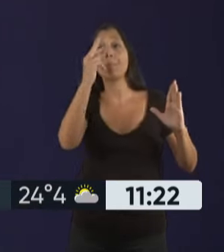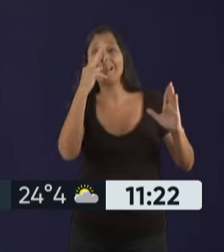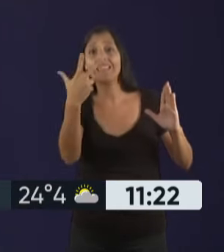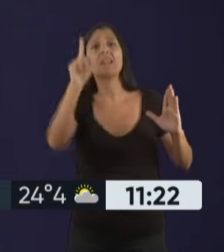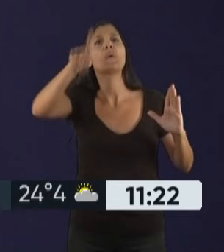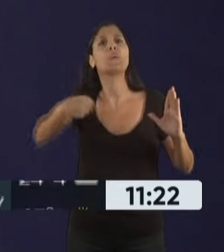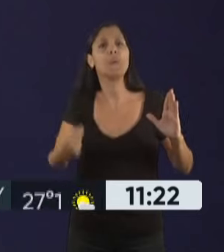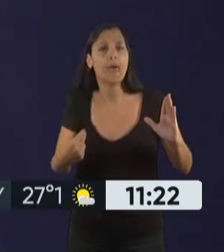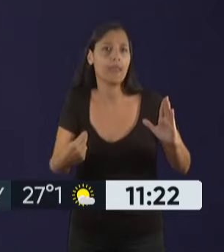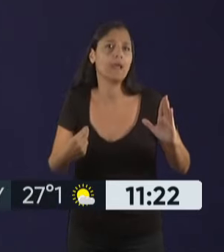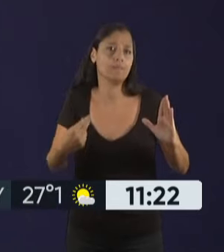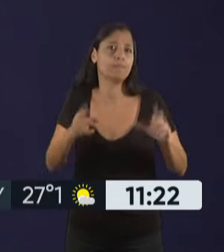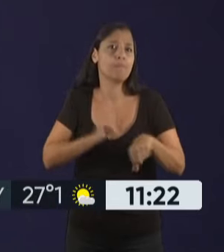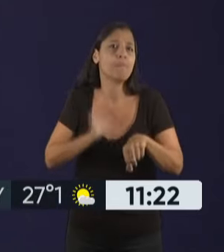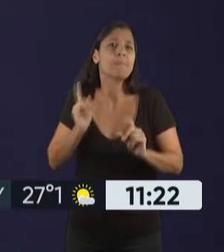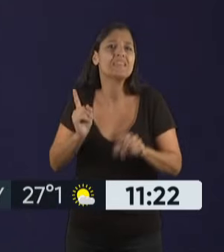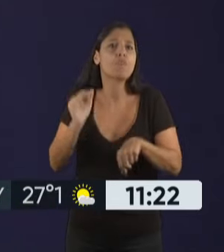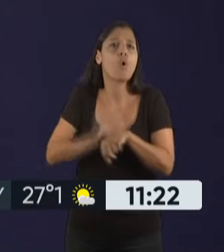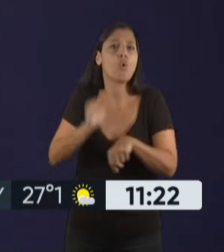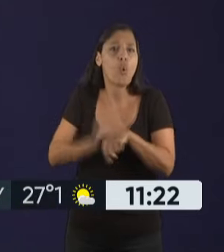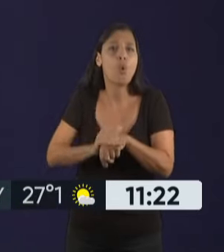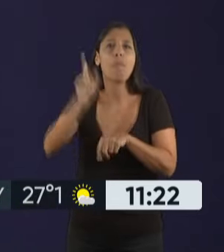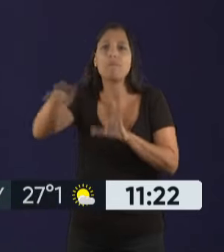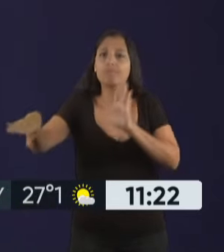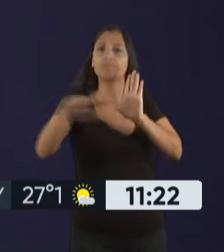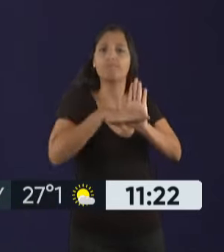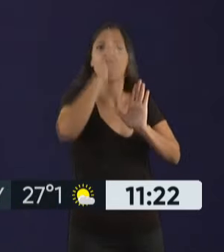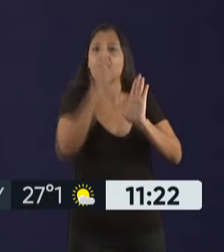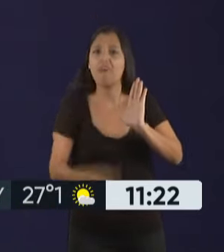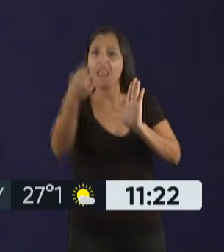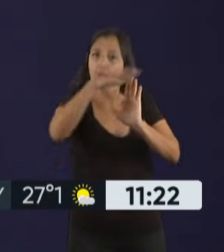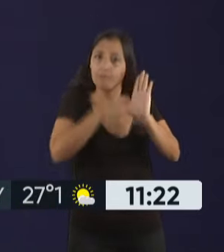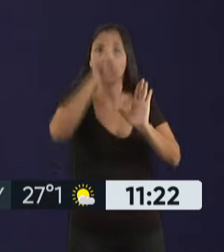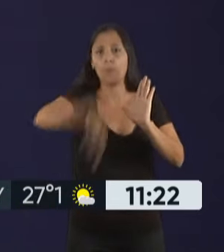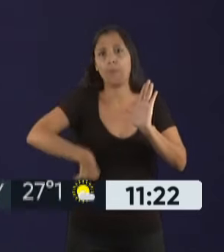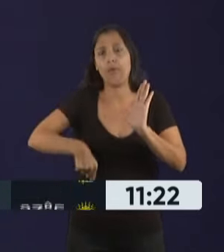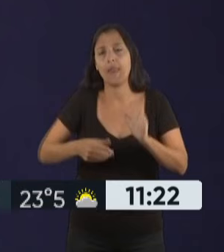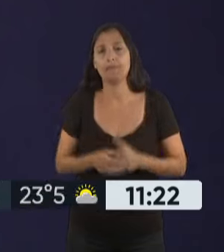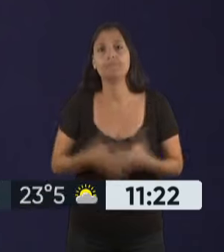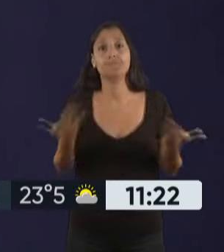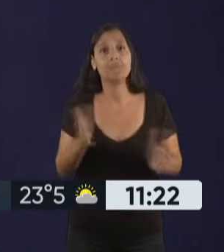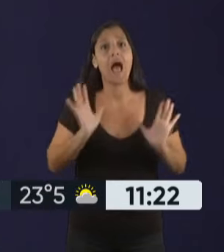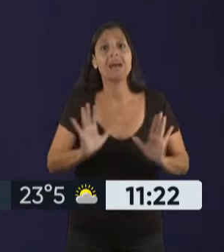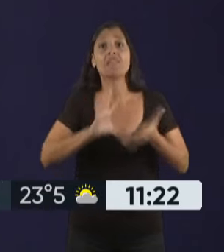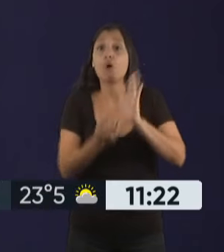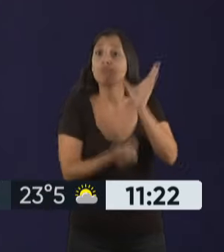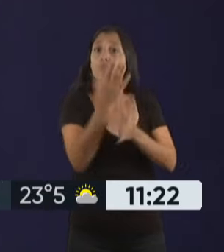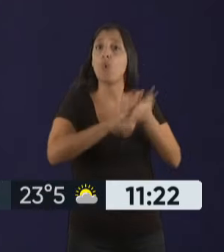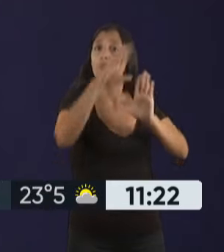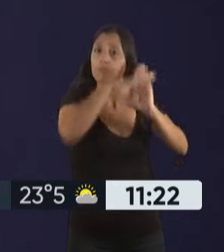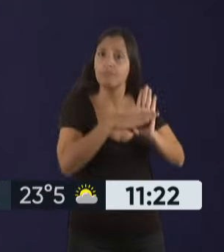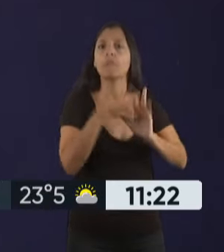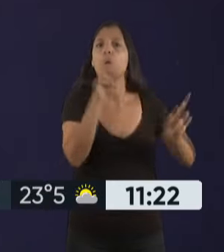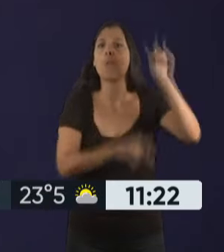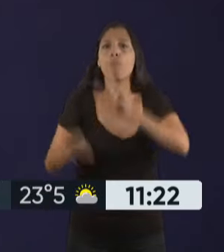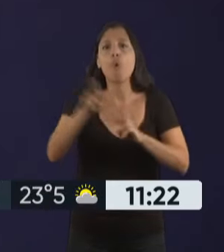son delitos complejos del orden estrictamente Federal con esta medida se le va a ofrecer el máximo apoyo a los